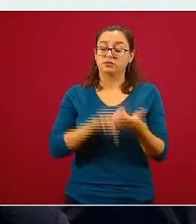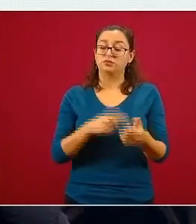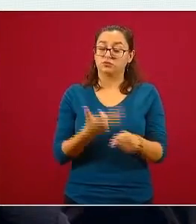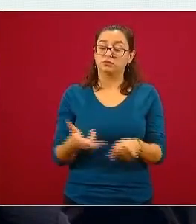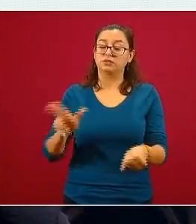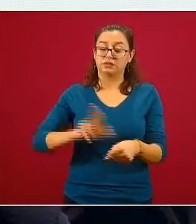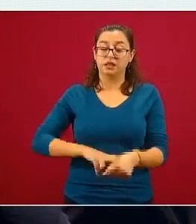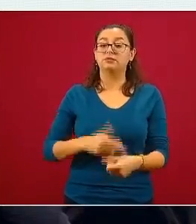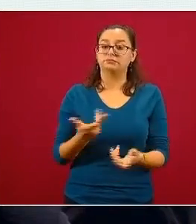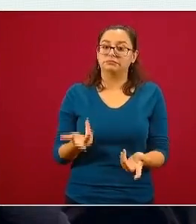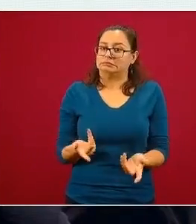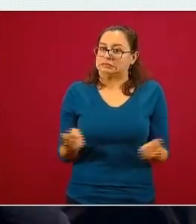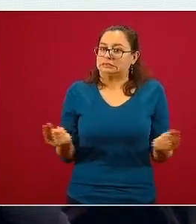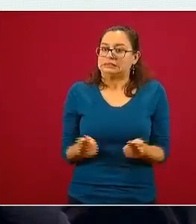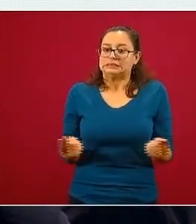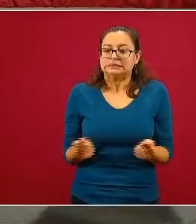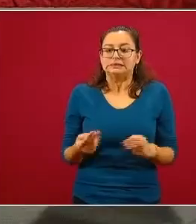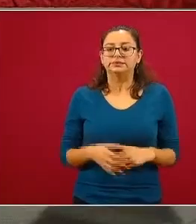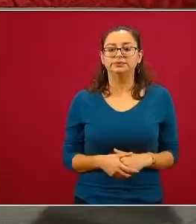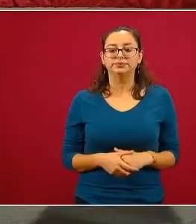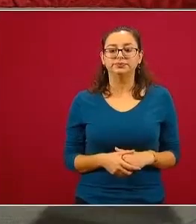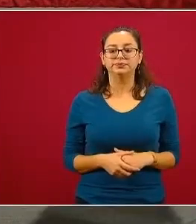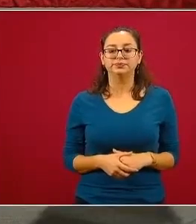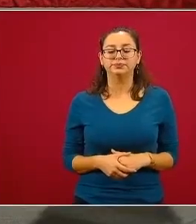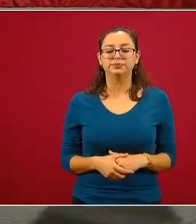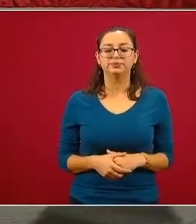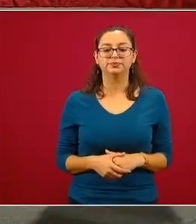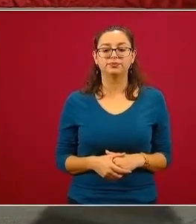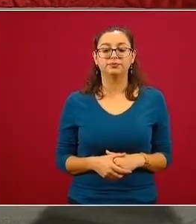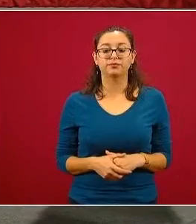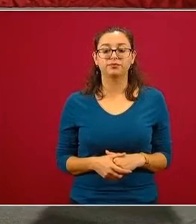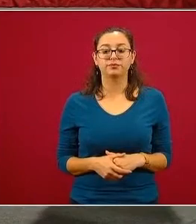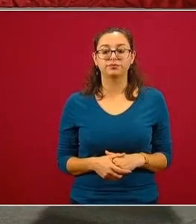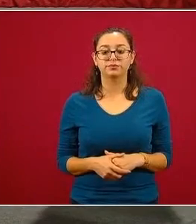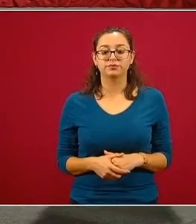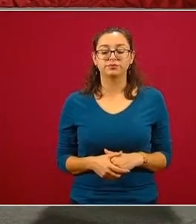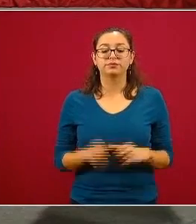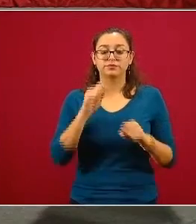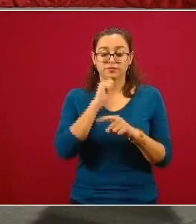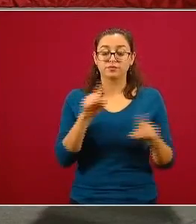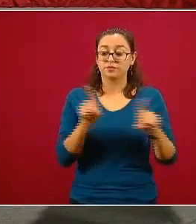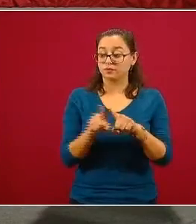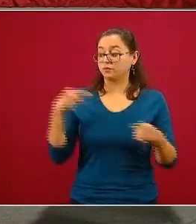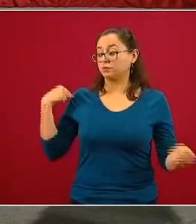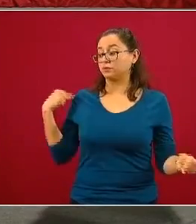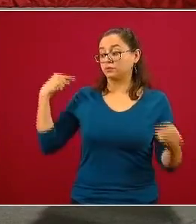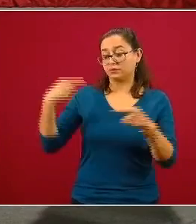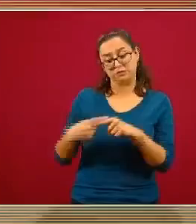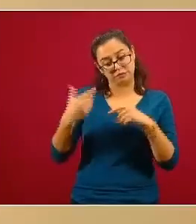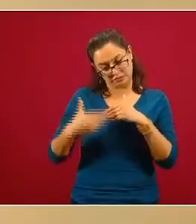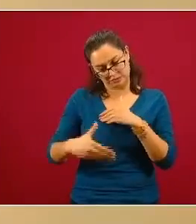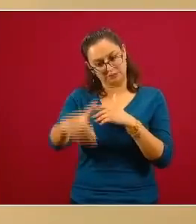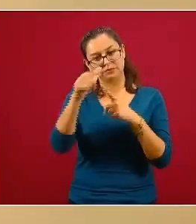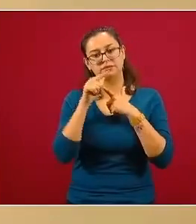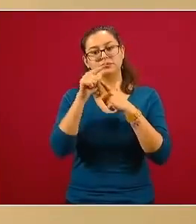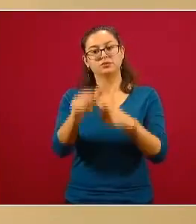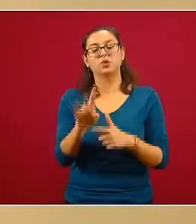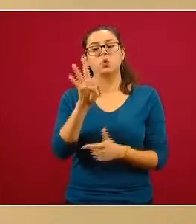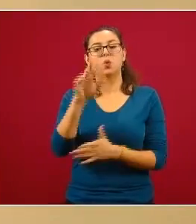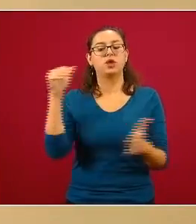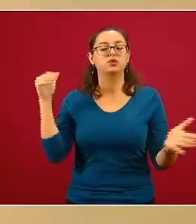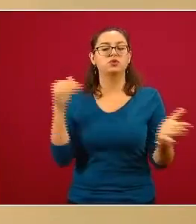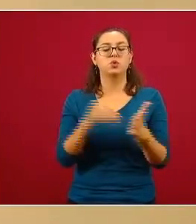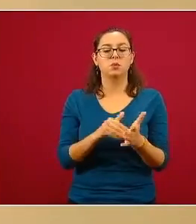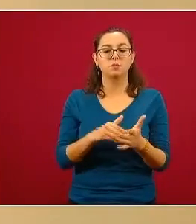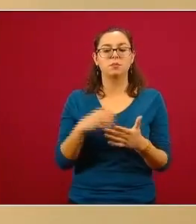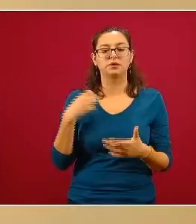hospital. También hicimos, hasta la fecha, todavía seguiremos haciendo, casi 4.000 estudios de